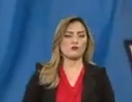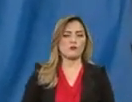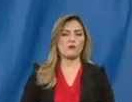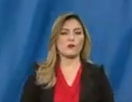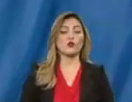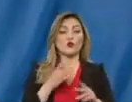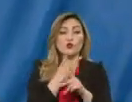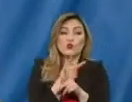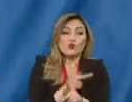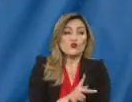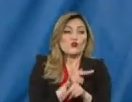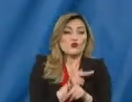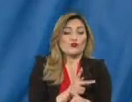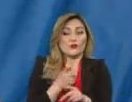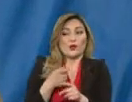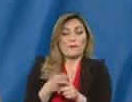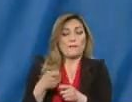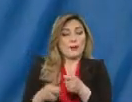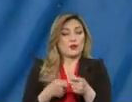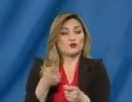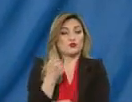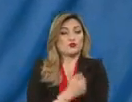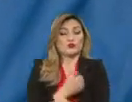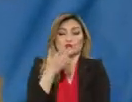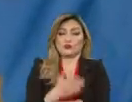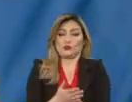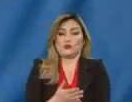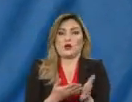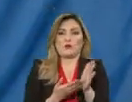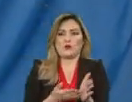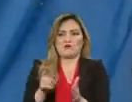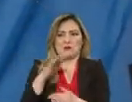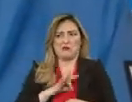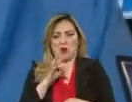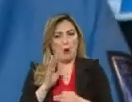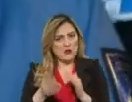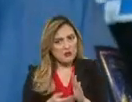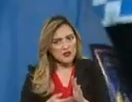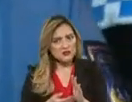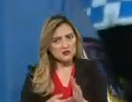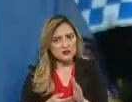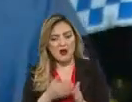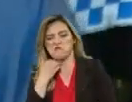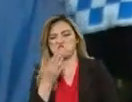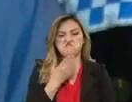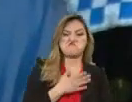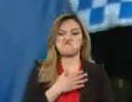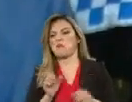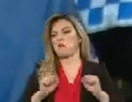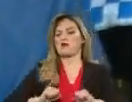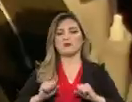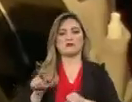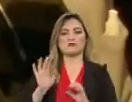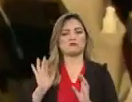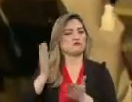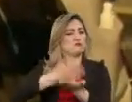tomado las precauciones de que este mercado pueda volver a suspenderse por falta de garantías o descuido o de exceso de confianza que pueda haber en